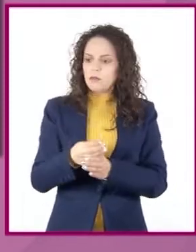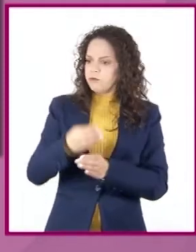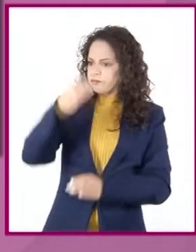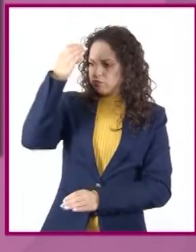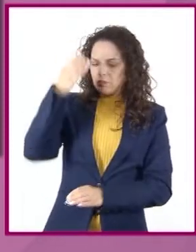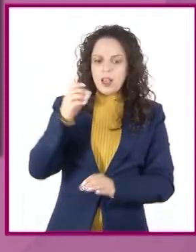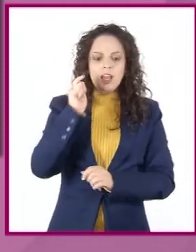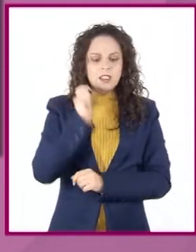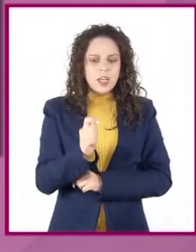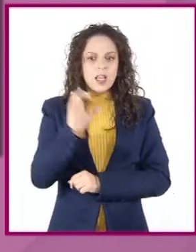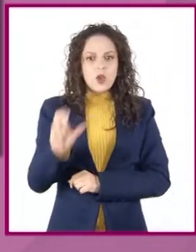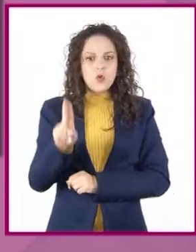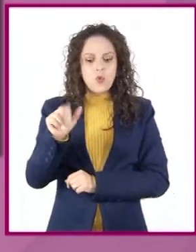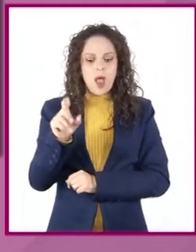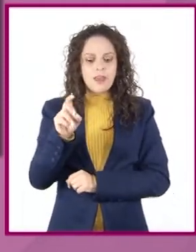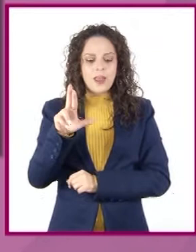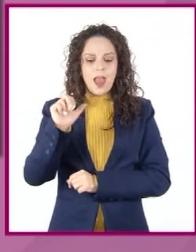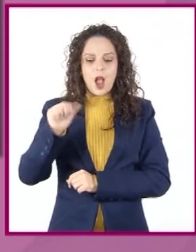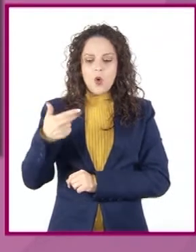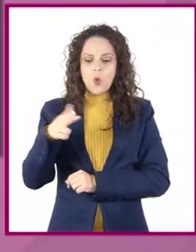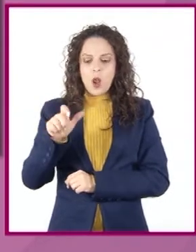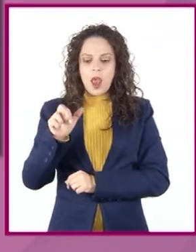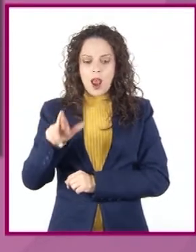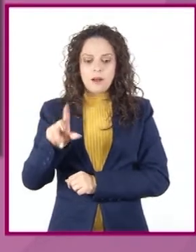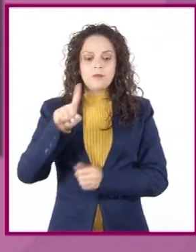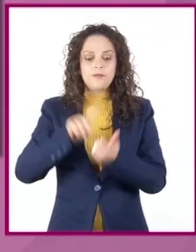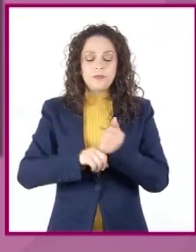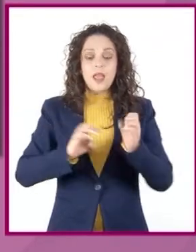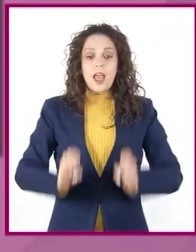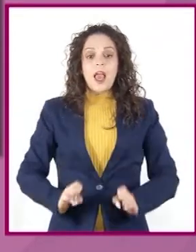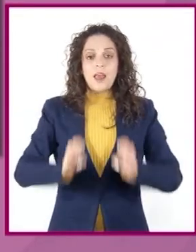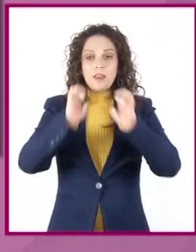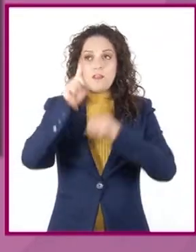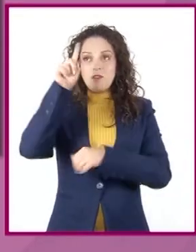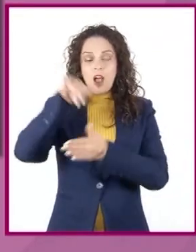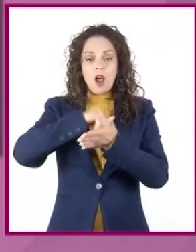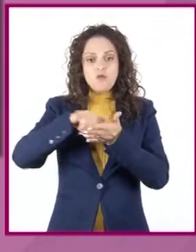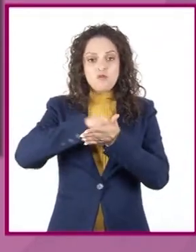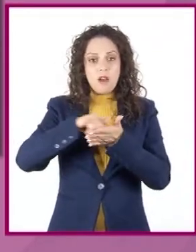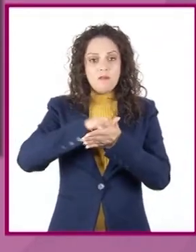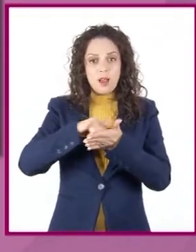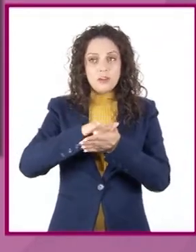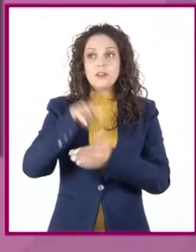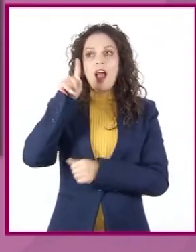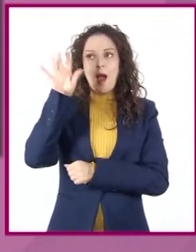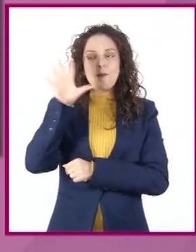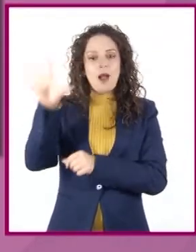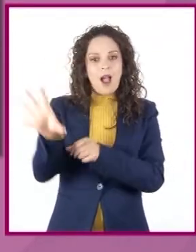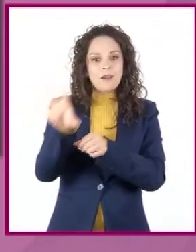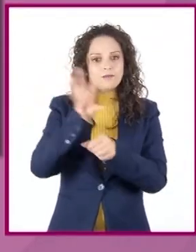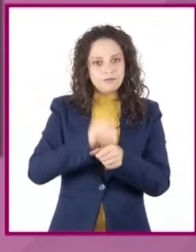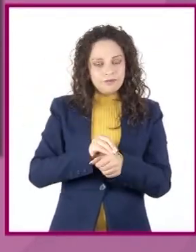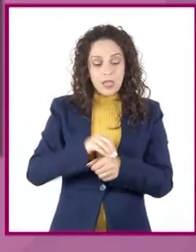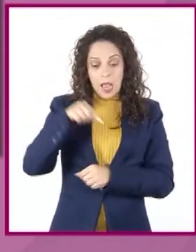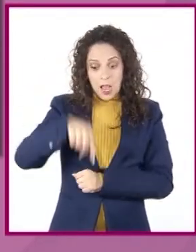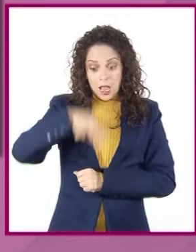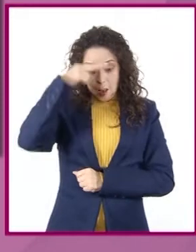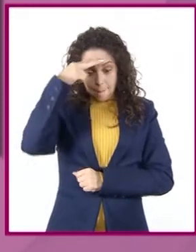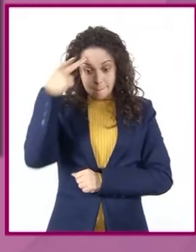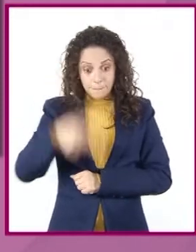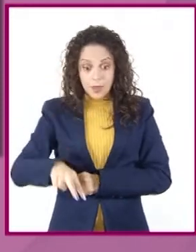Está inspirada en el edificio Empire State de la ciudad de Nueva York y es uno de los rascacielos mexicanos